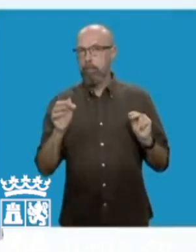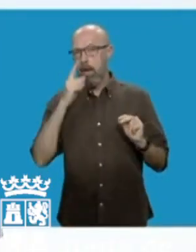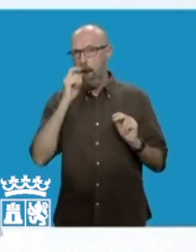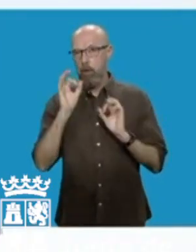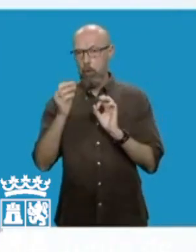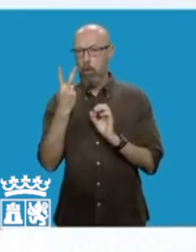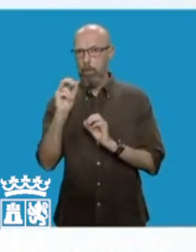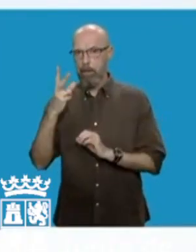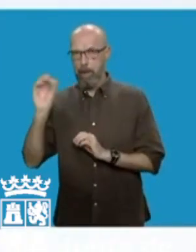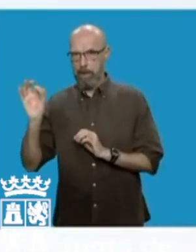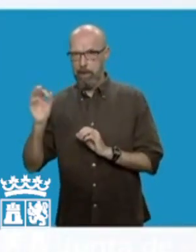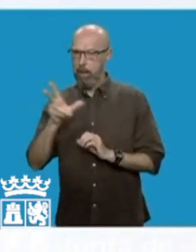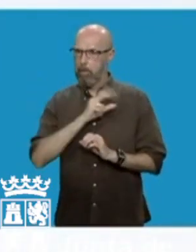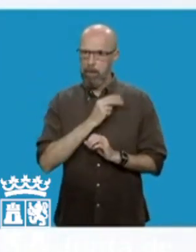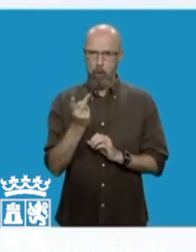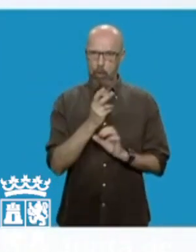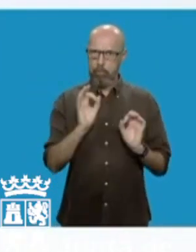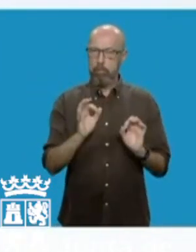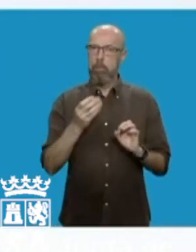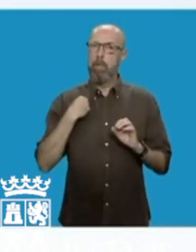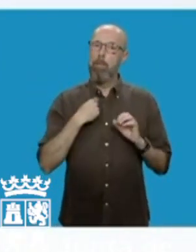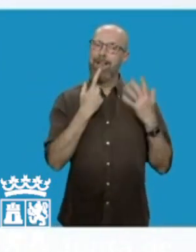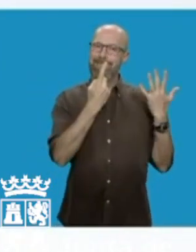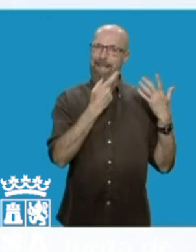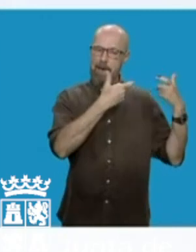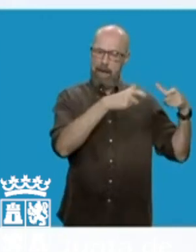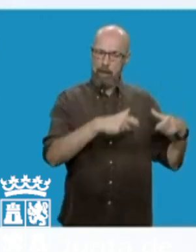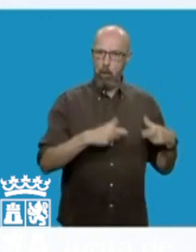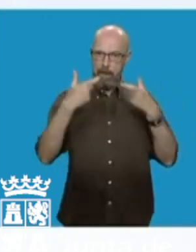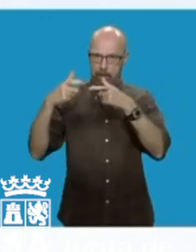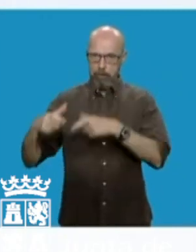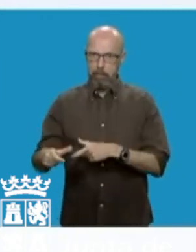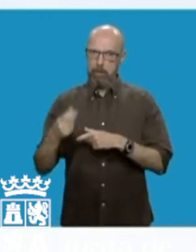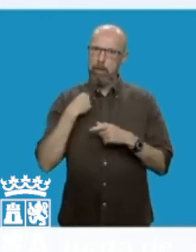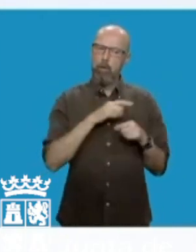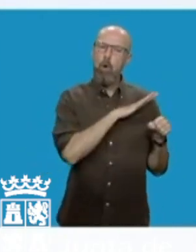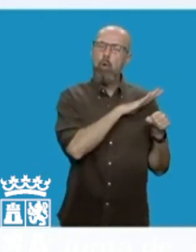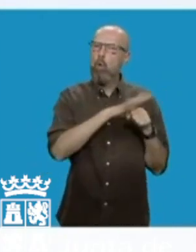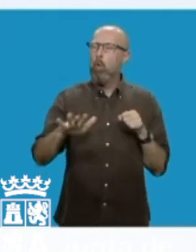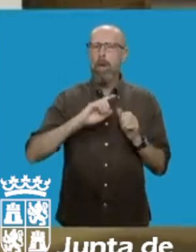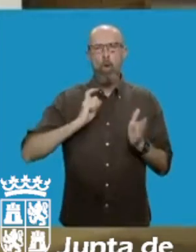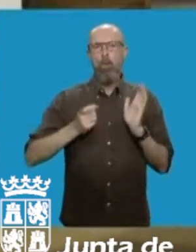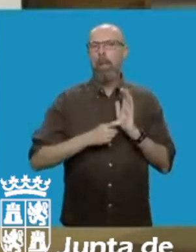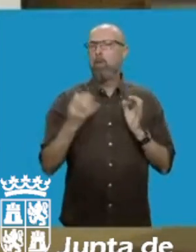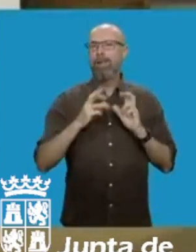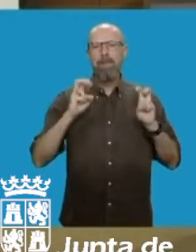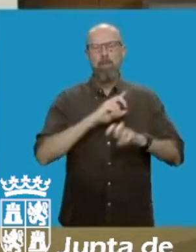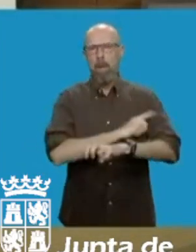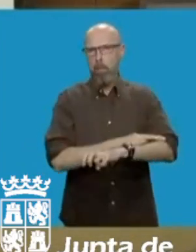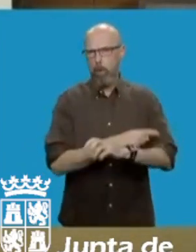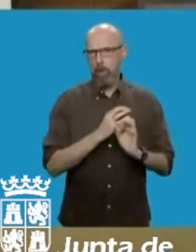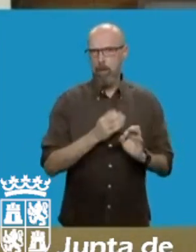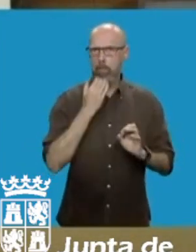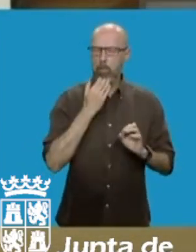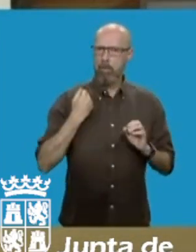a 2020. Las seis categorías en las que se divide la convocatoria de estos galardones cubre todo el espectro deportivo, desde la